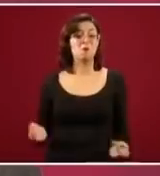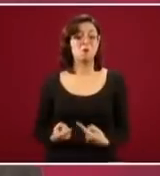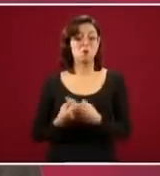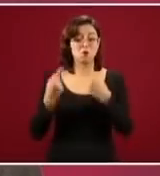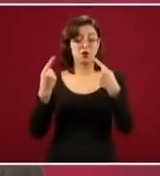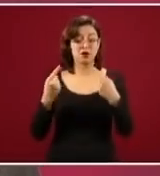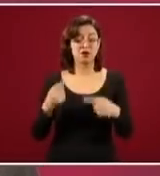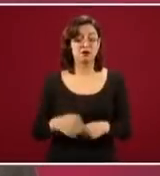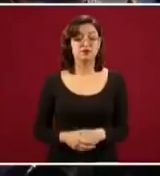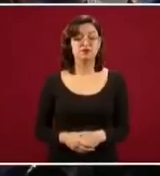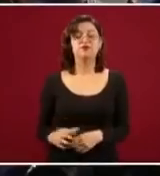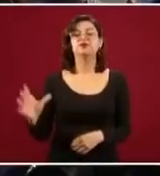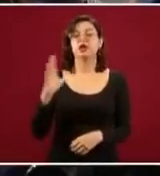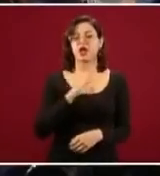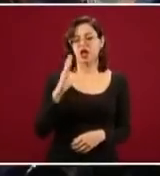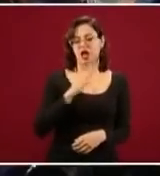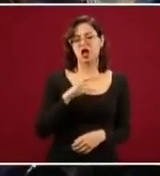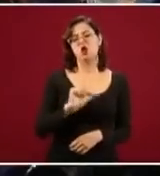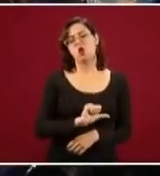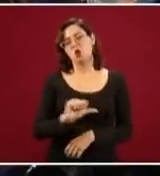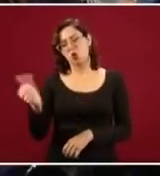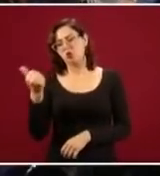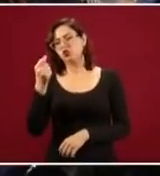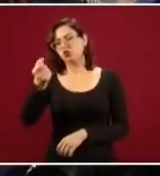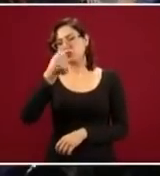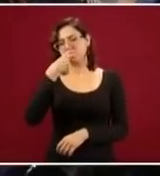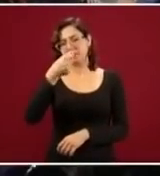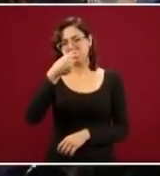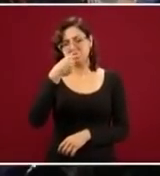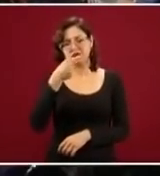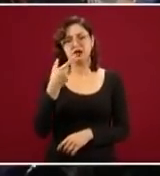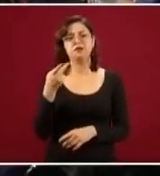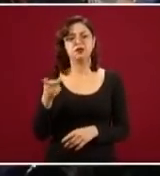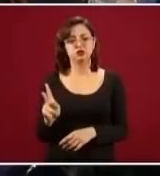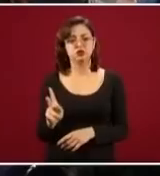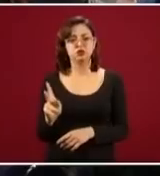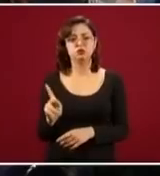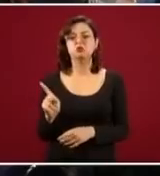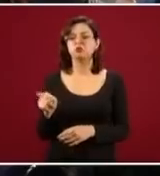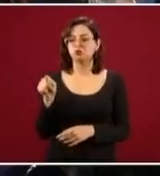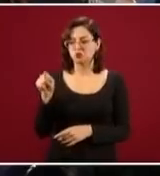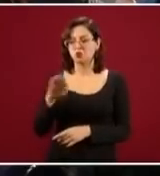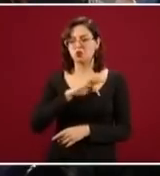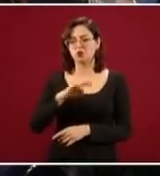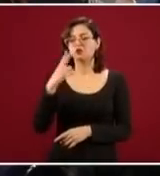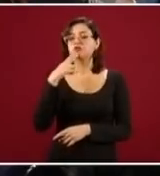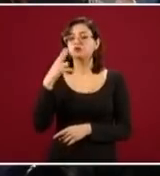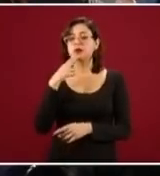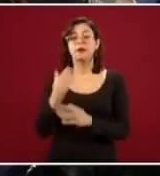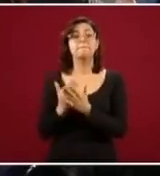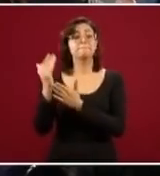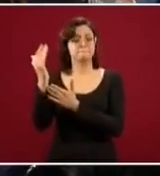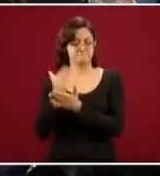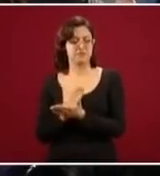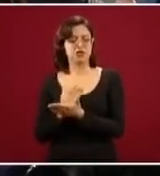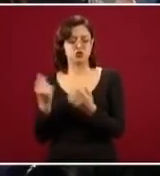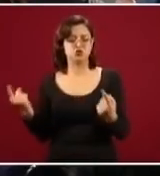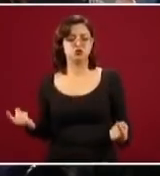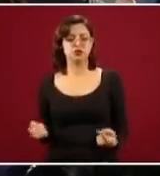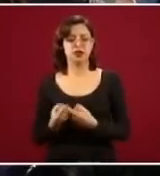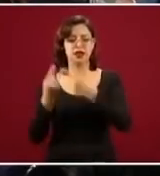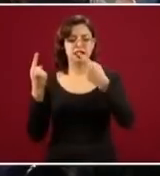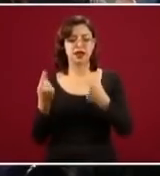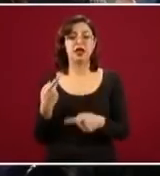un sustituto que es muy parecido a este, pero que tiene menor posibilidades de alergia. Pero ese sustituto no